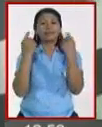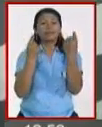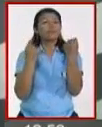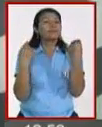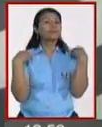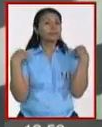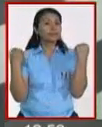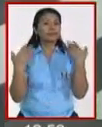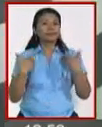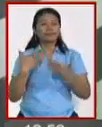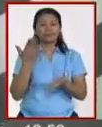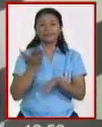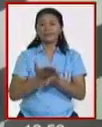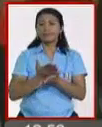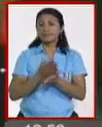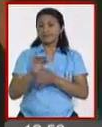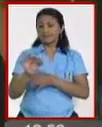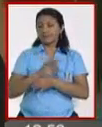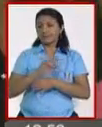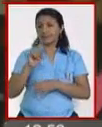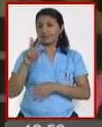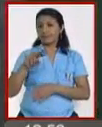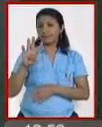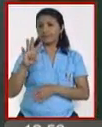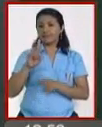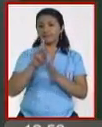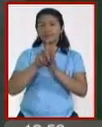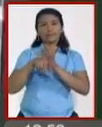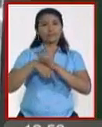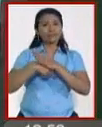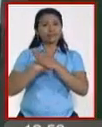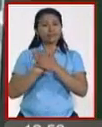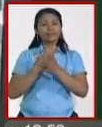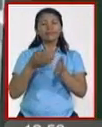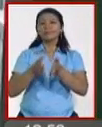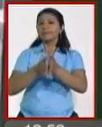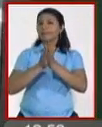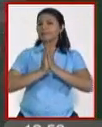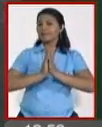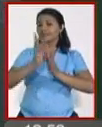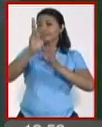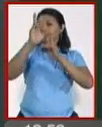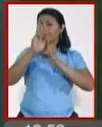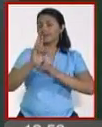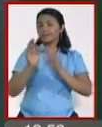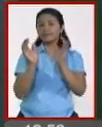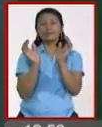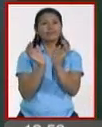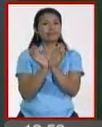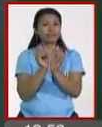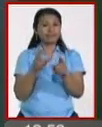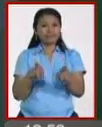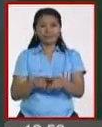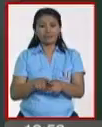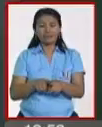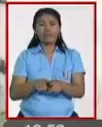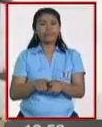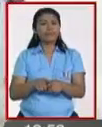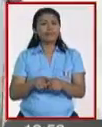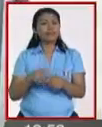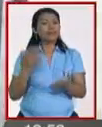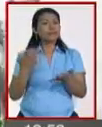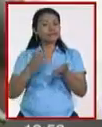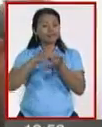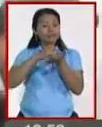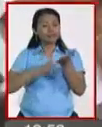país cumple este miércoles un paro de funciones de 24 horas, exigiéndose respeto a los asalariados de la caja, quienes incluso se ven amenazados